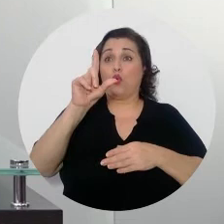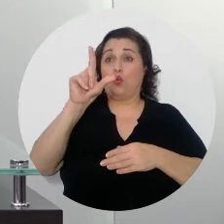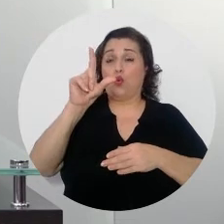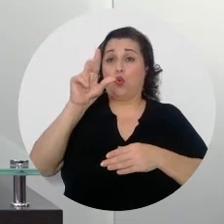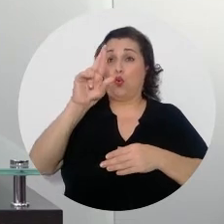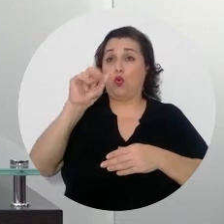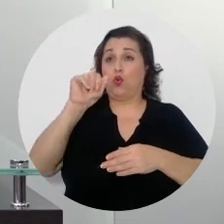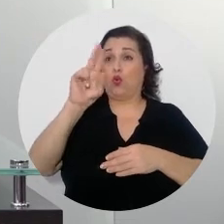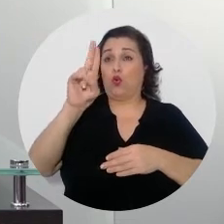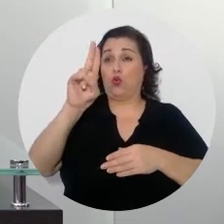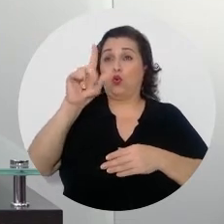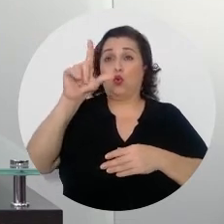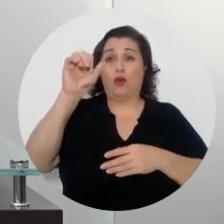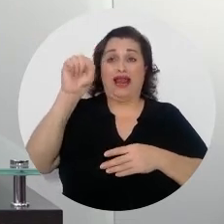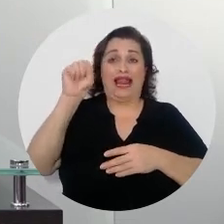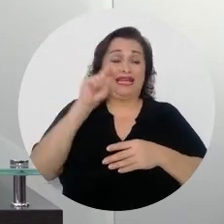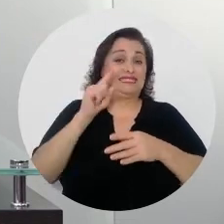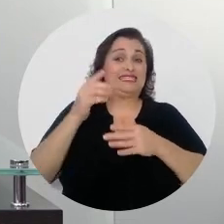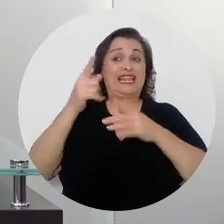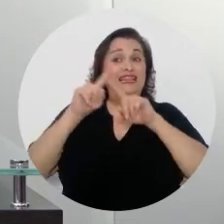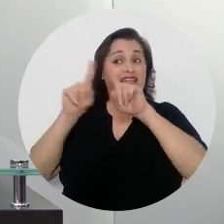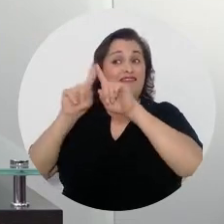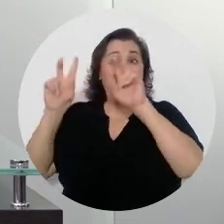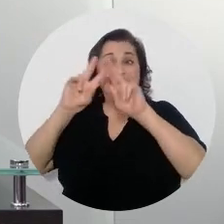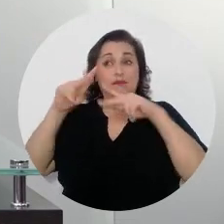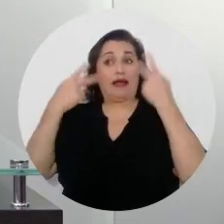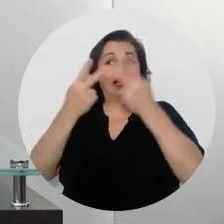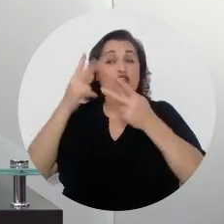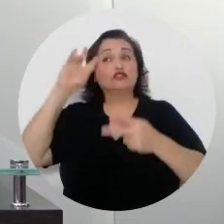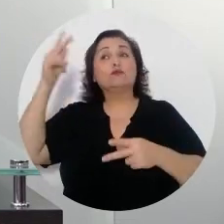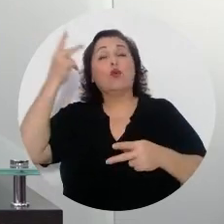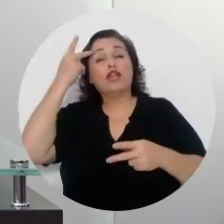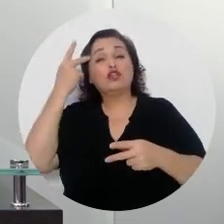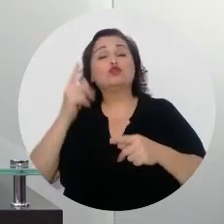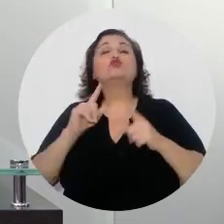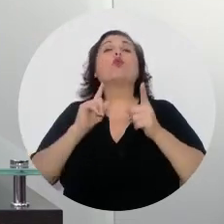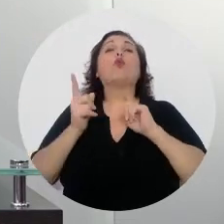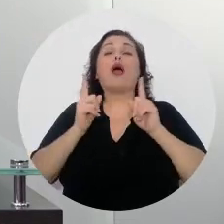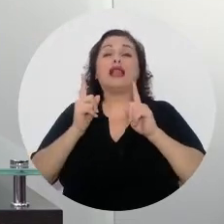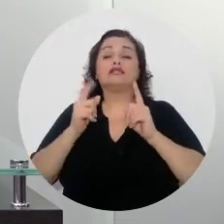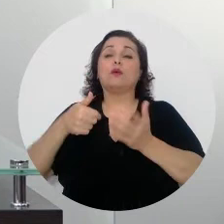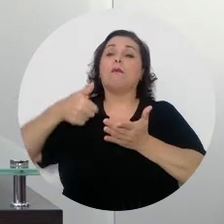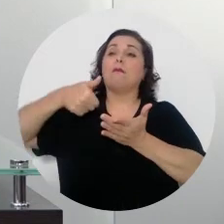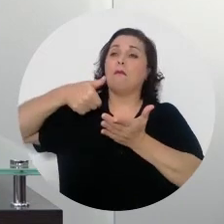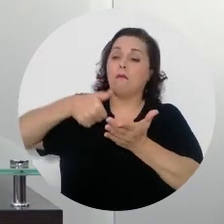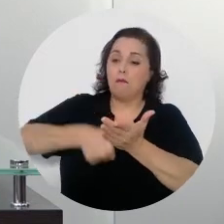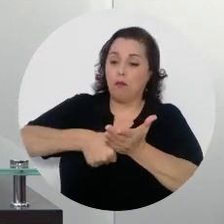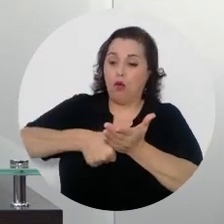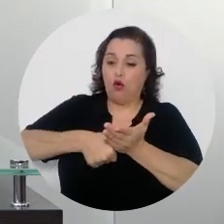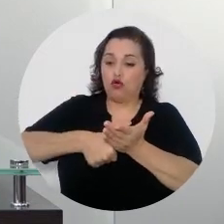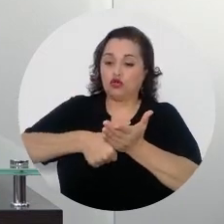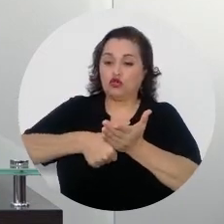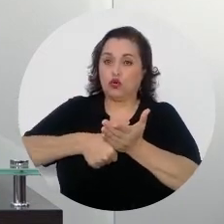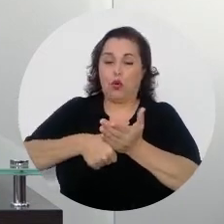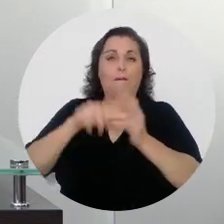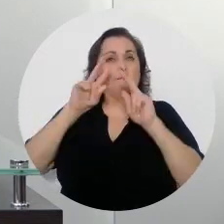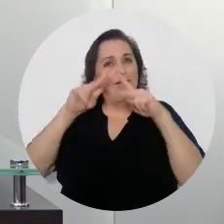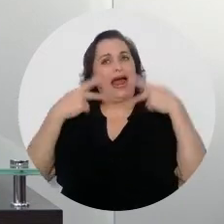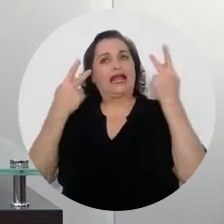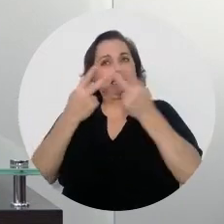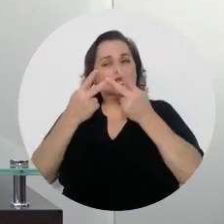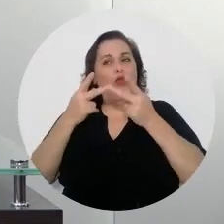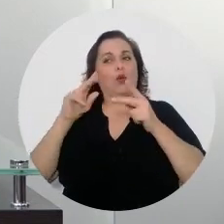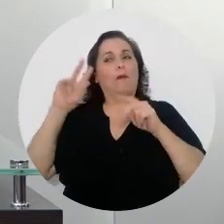curules a la Asamblea Legislativa entre los partidos políticos serán aquellos que fueron emitidos a